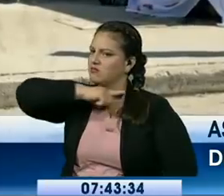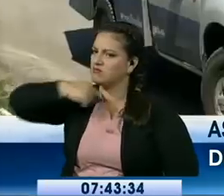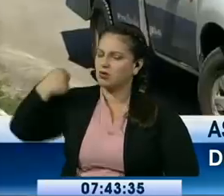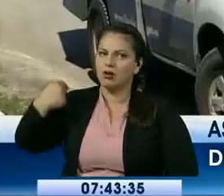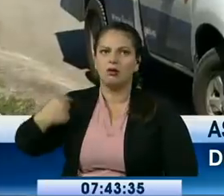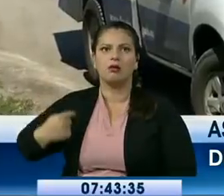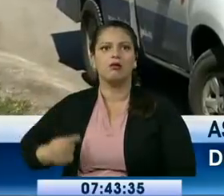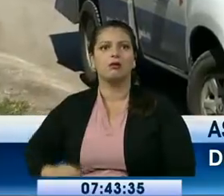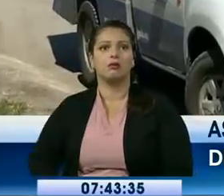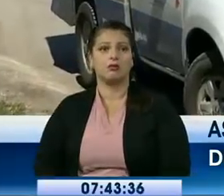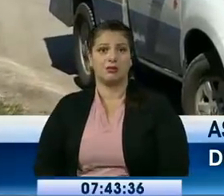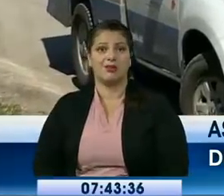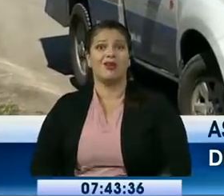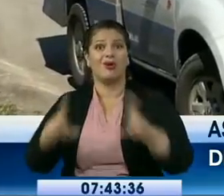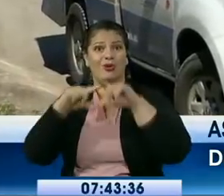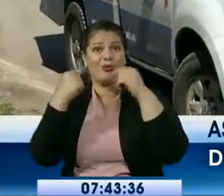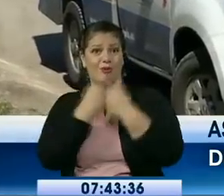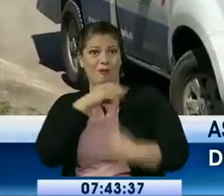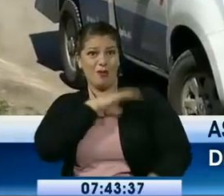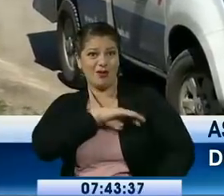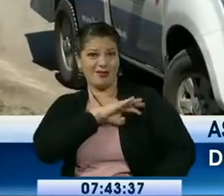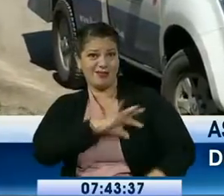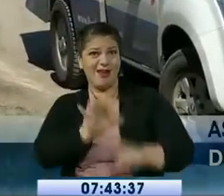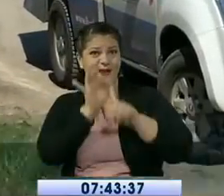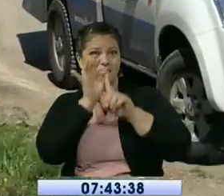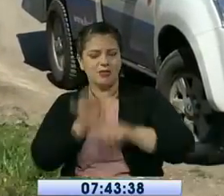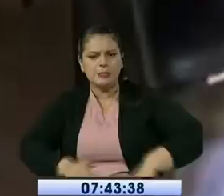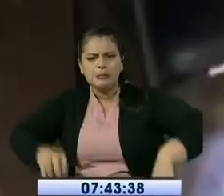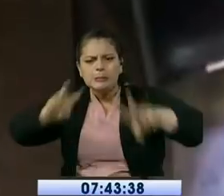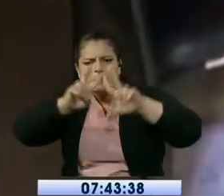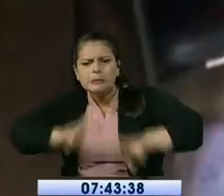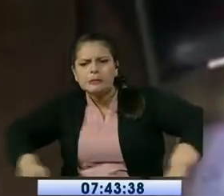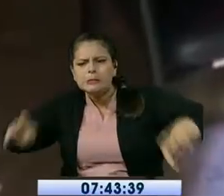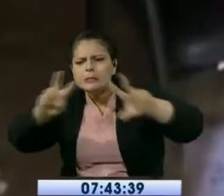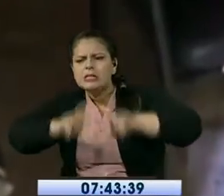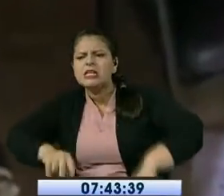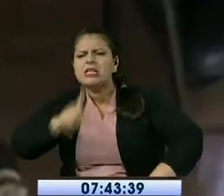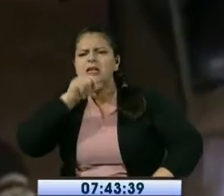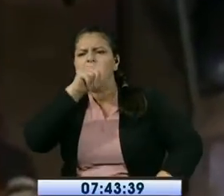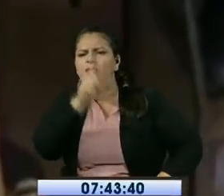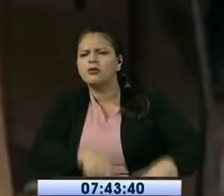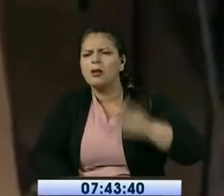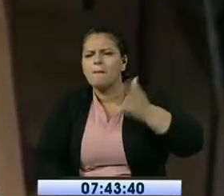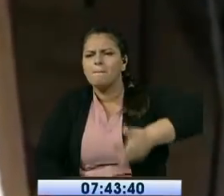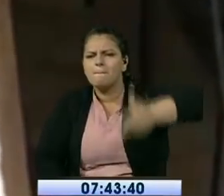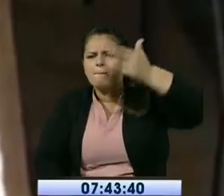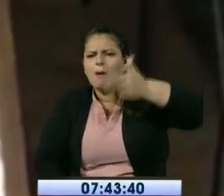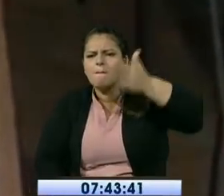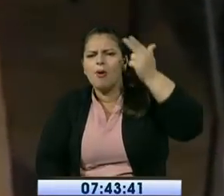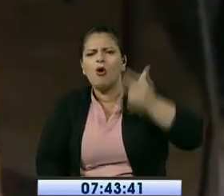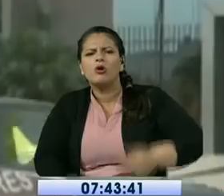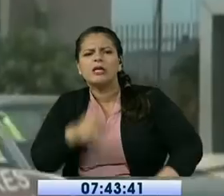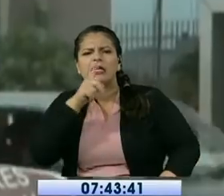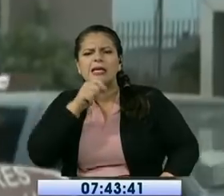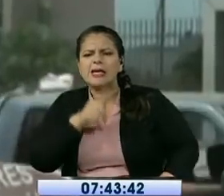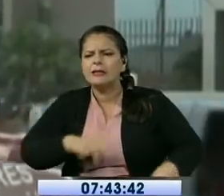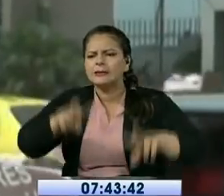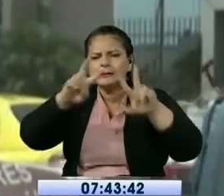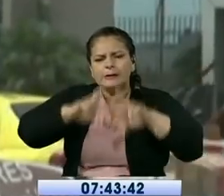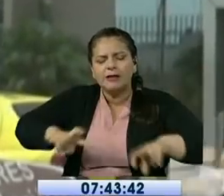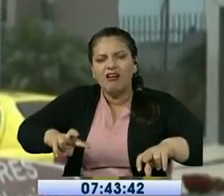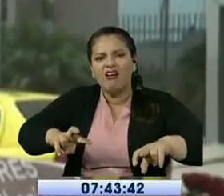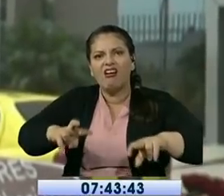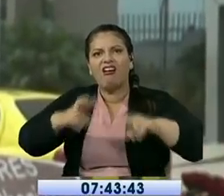información que les ayudó a la identificación y captura de los dos presuntos responsables de esta muerte violenta, a quienes mediante audiencia